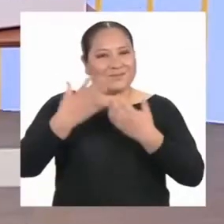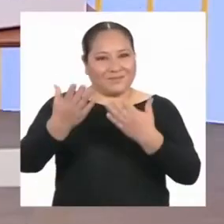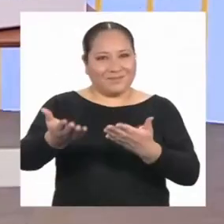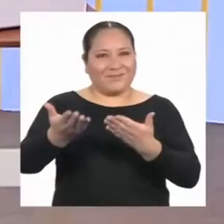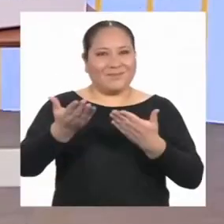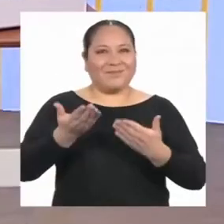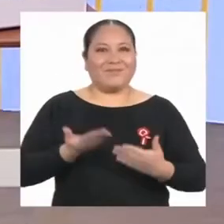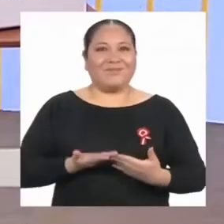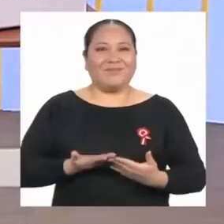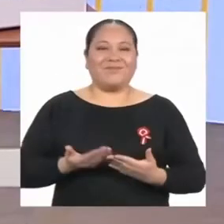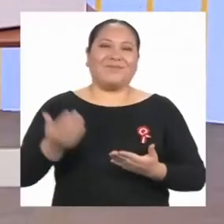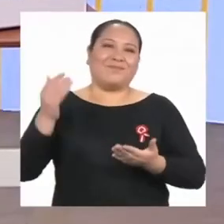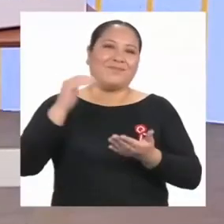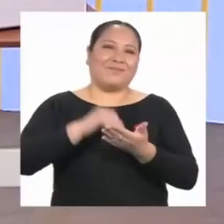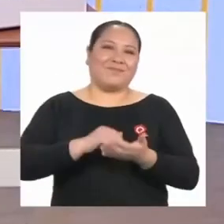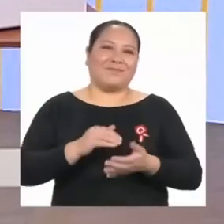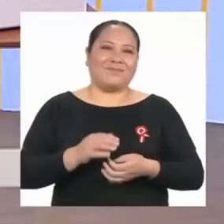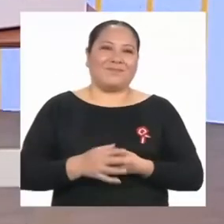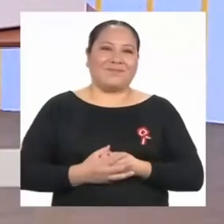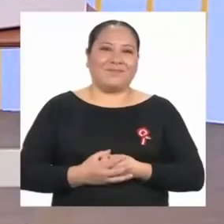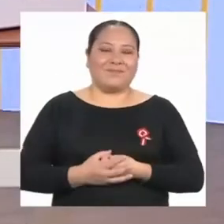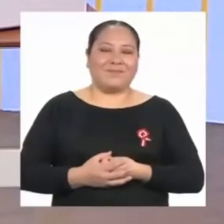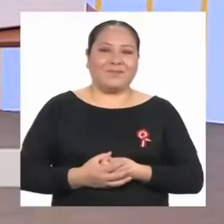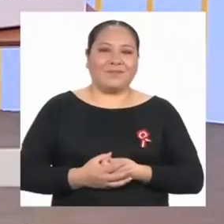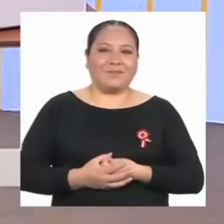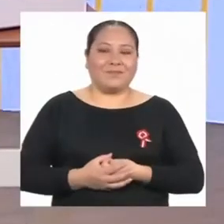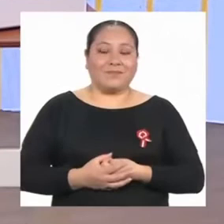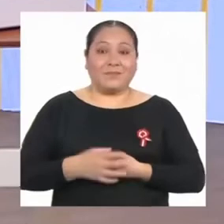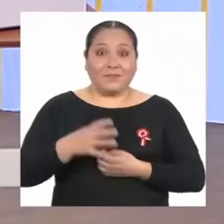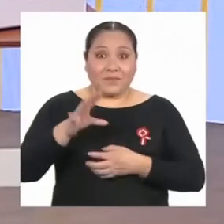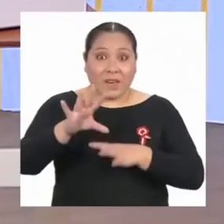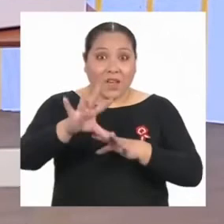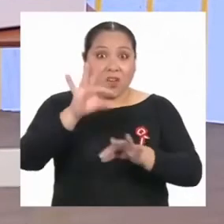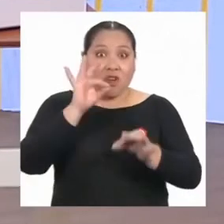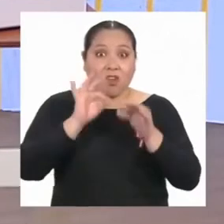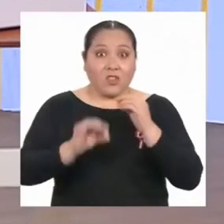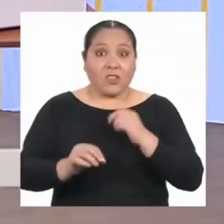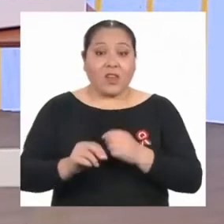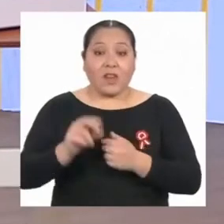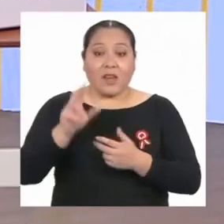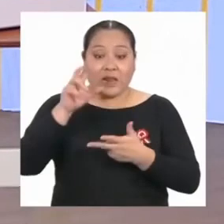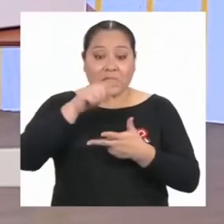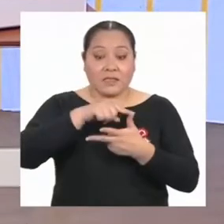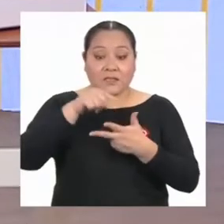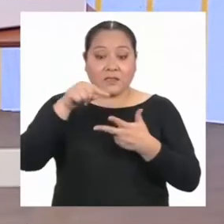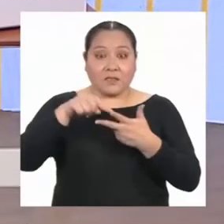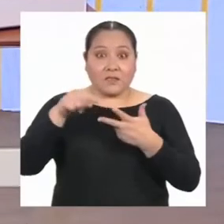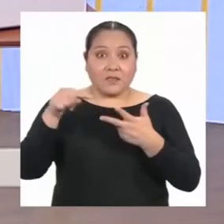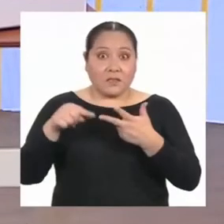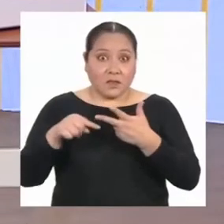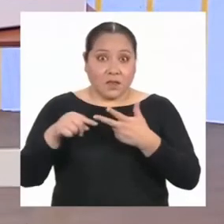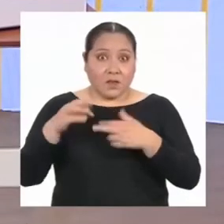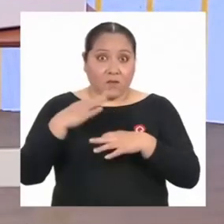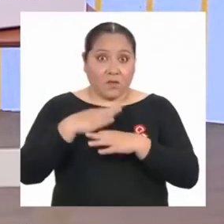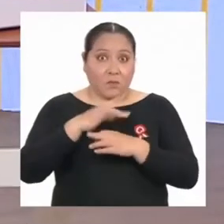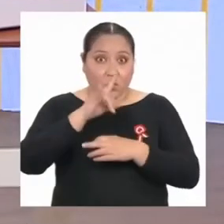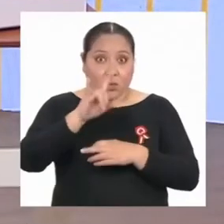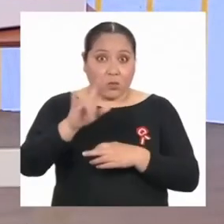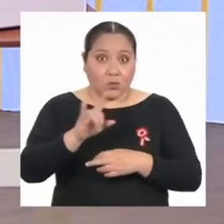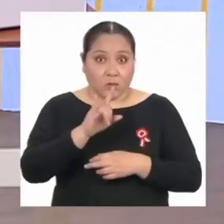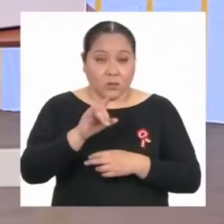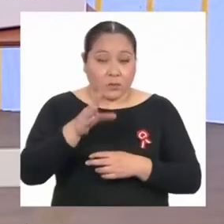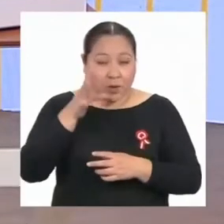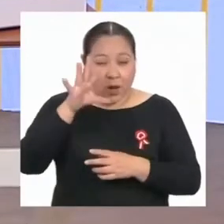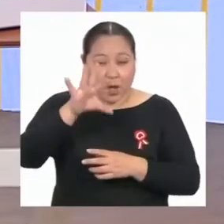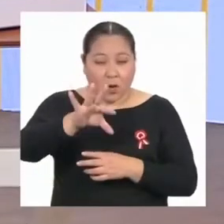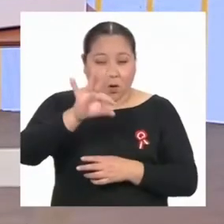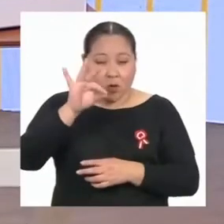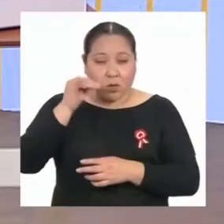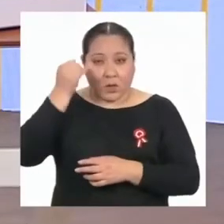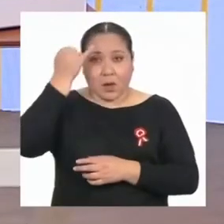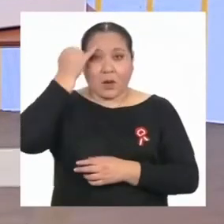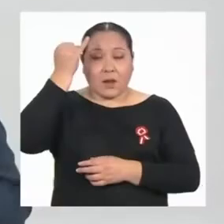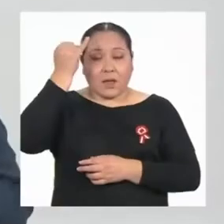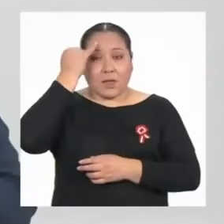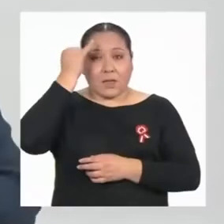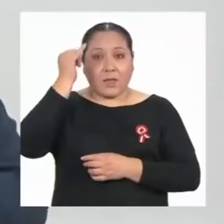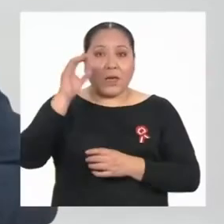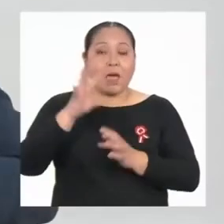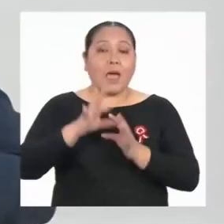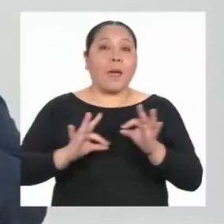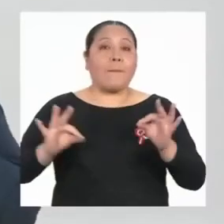Bienvenidas y bienvenidos de vuelta. ¿Encontraron las tres estrategias que podemos usar para identificar la idea principal de un